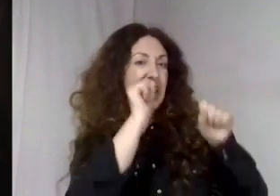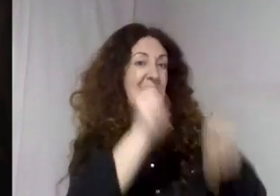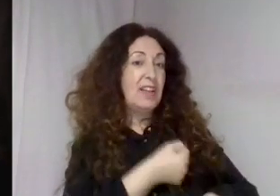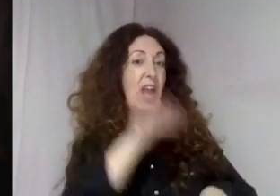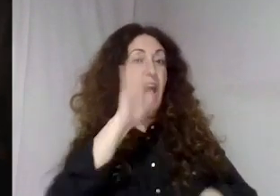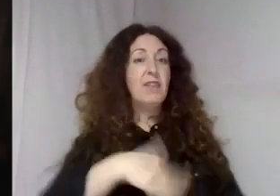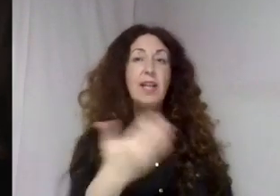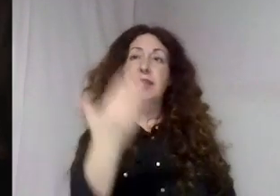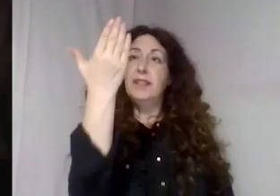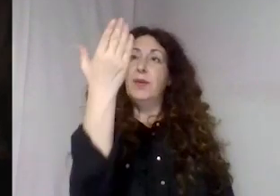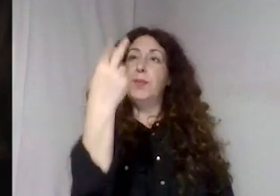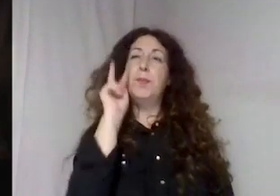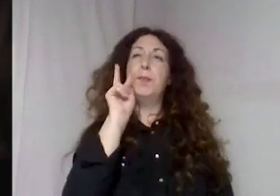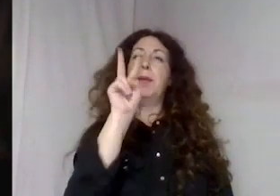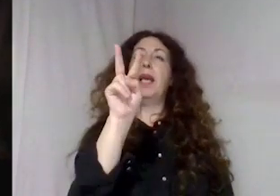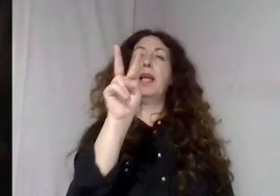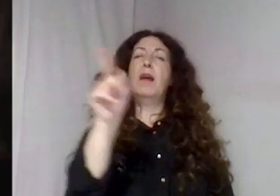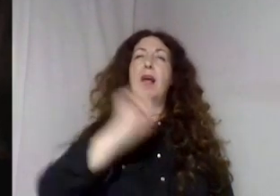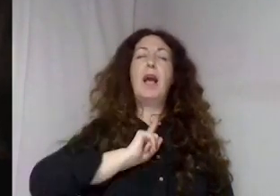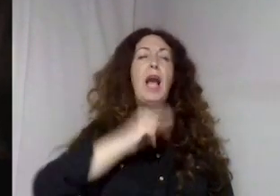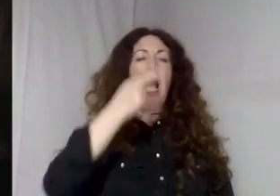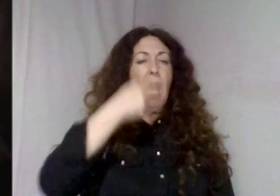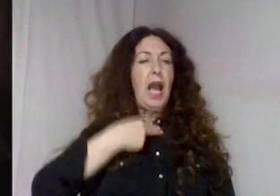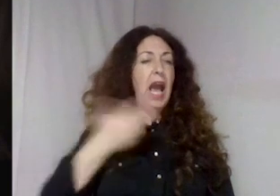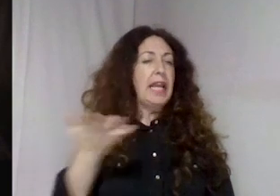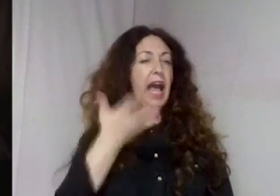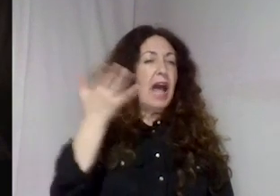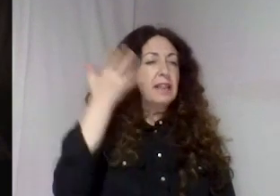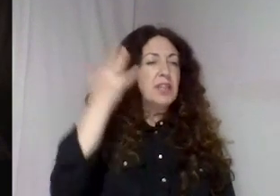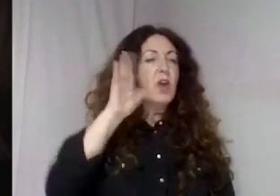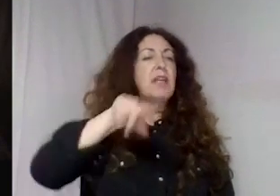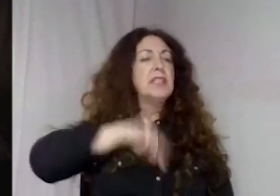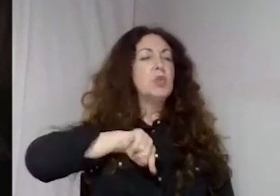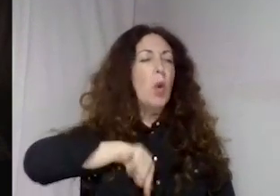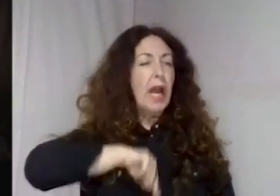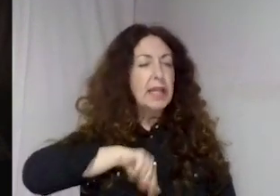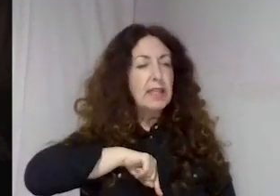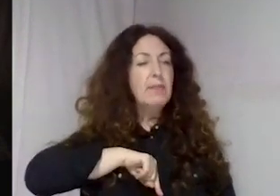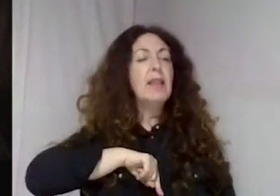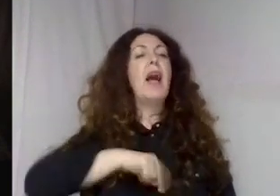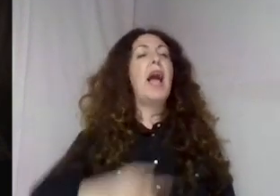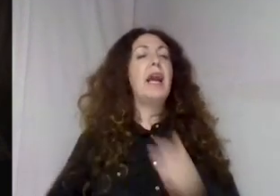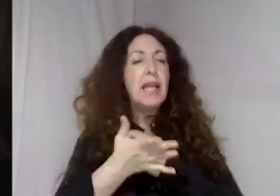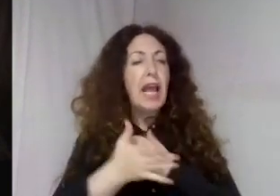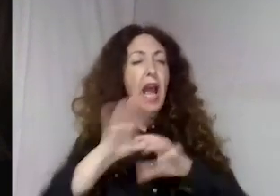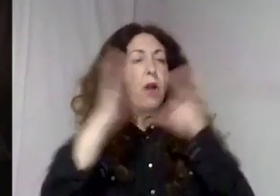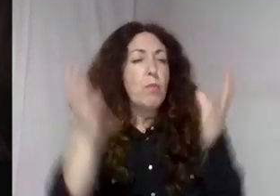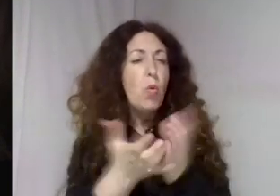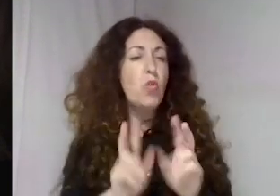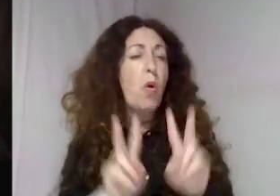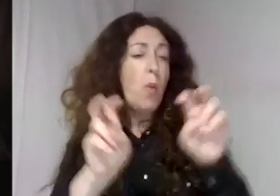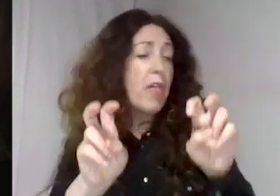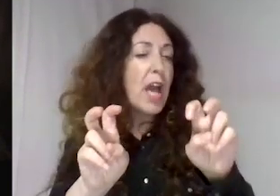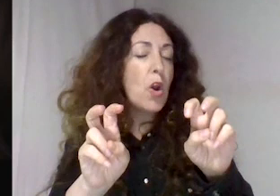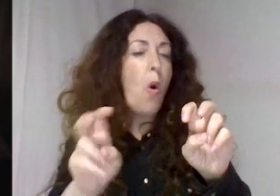todos deudores de los artesanos venecianos que crearon espejos magníficos que al mirarte generas un narciso de tu yo y por lo tanto eso crea la